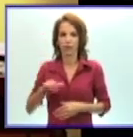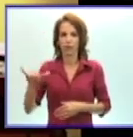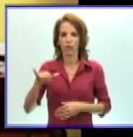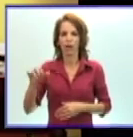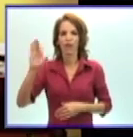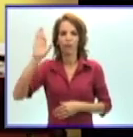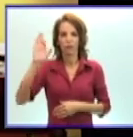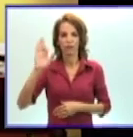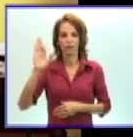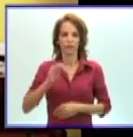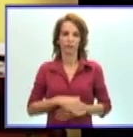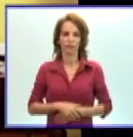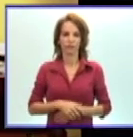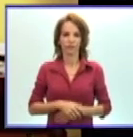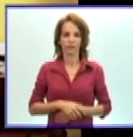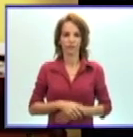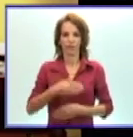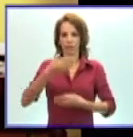también el radar